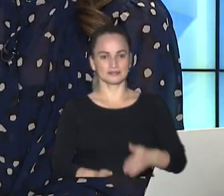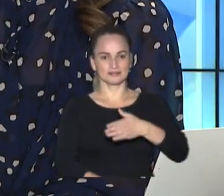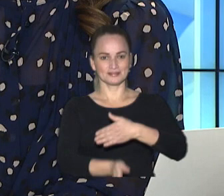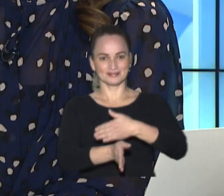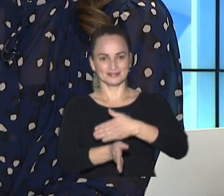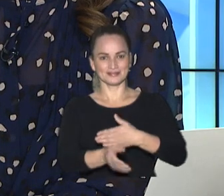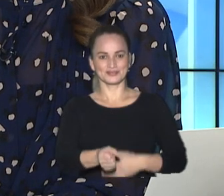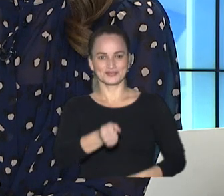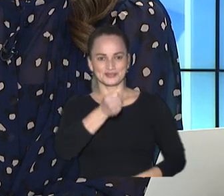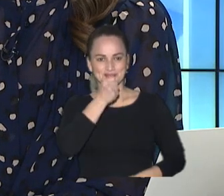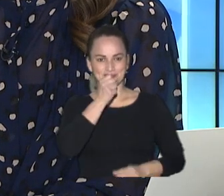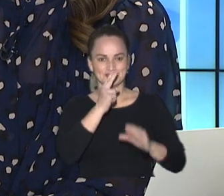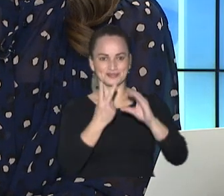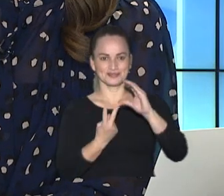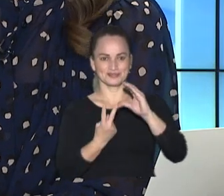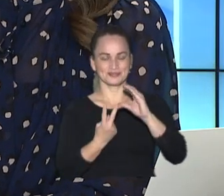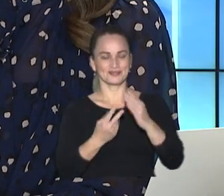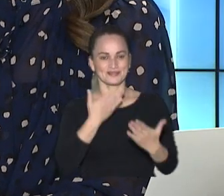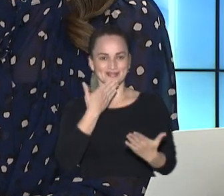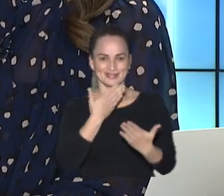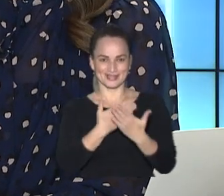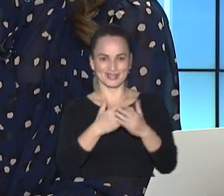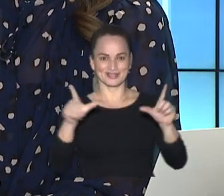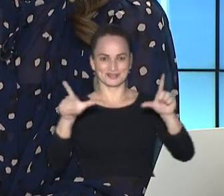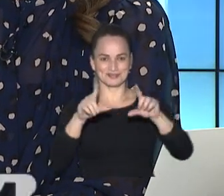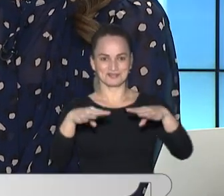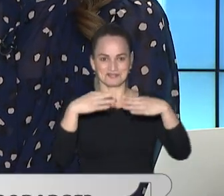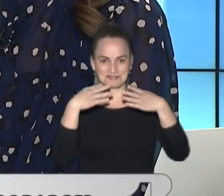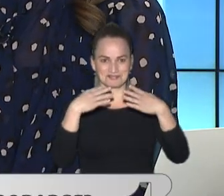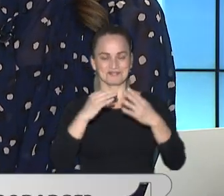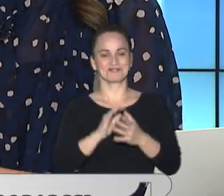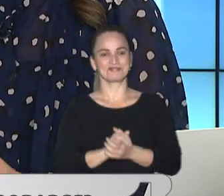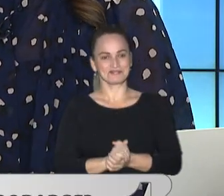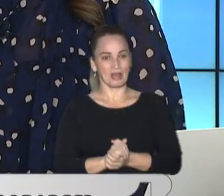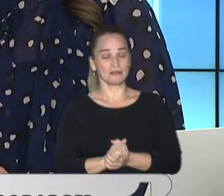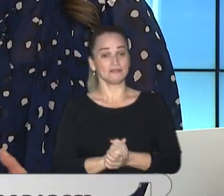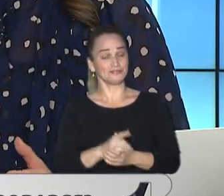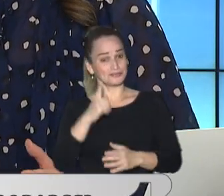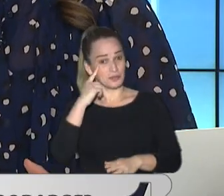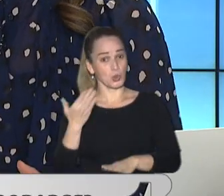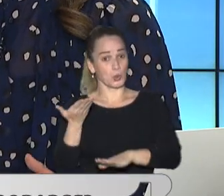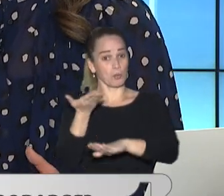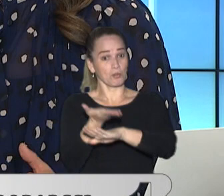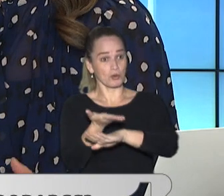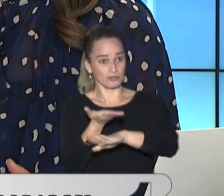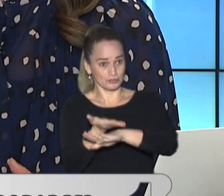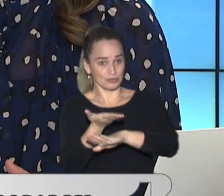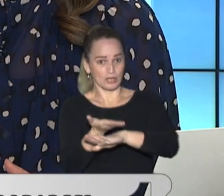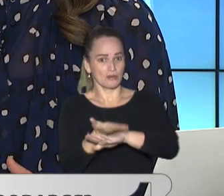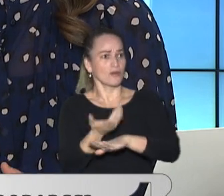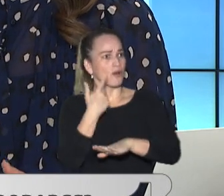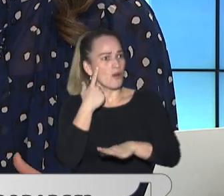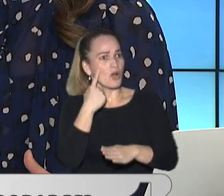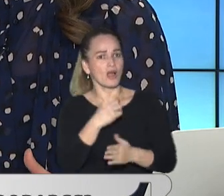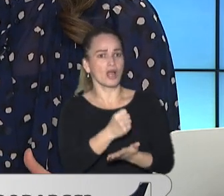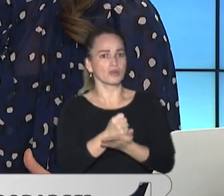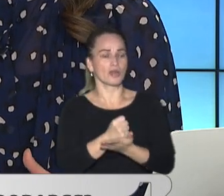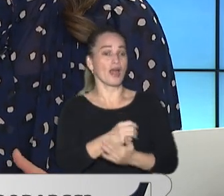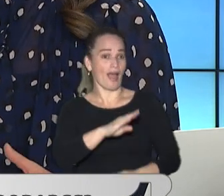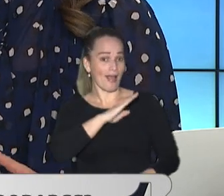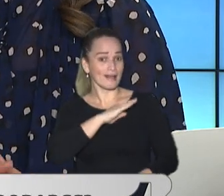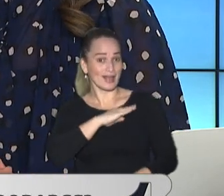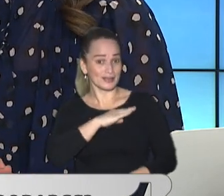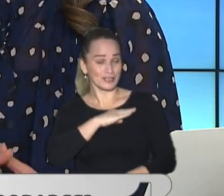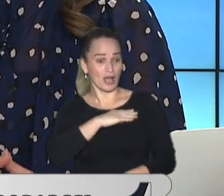Seguimos en Noticentro 1 CMI. Gracias por continuar con nosotros. Con la propuesta de auxilios económicos, la alcaldía busca que